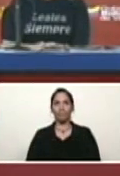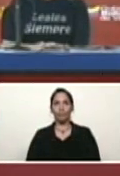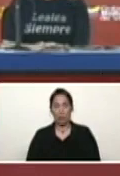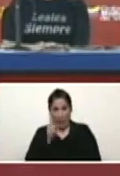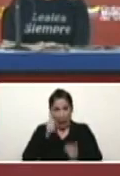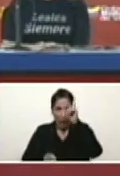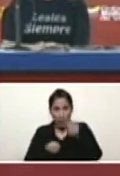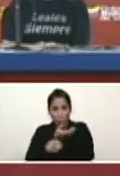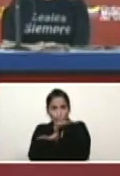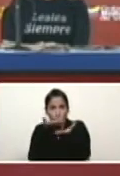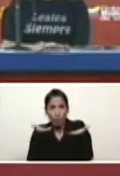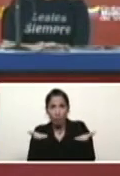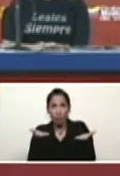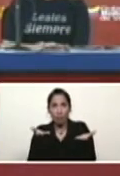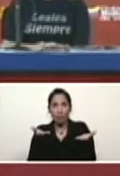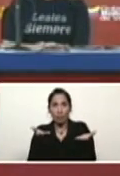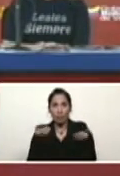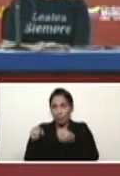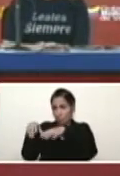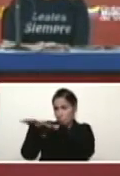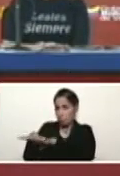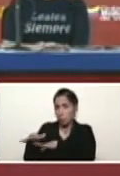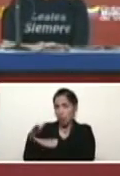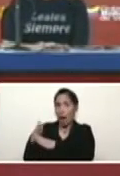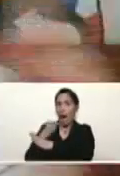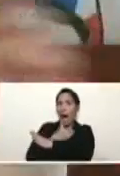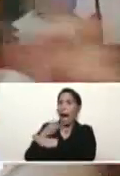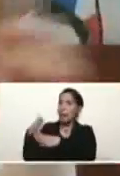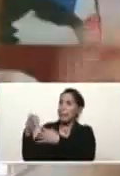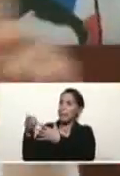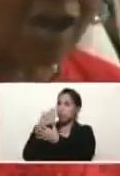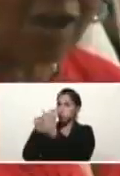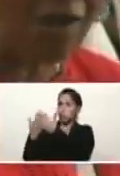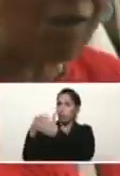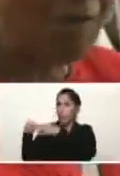¿Alguien de ustedes se va a rendir ante el imperialismo?